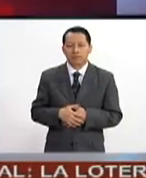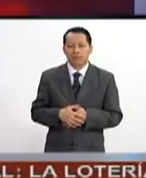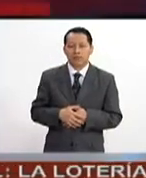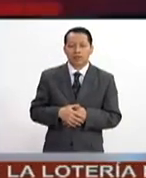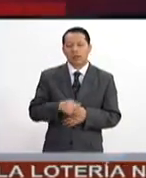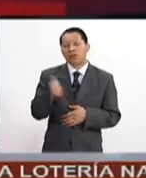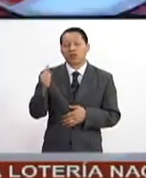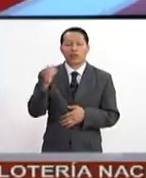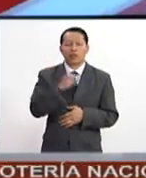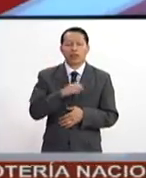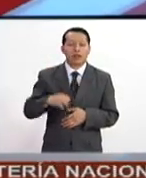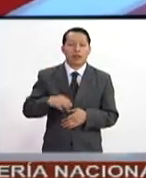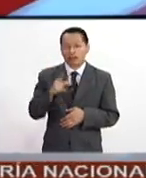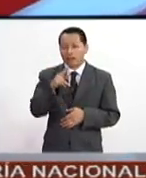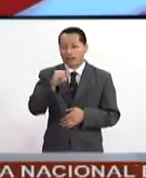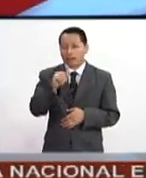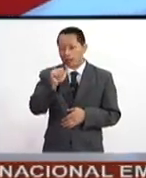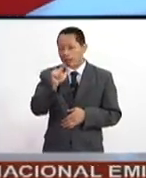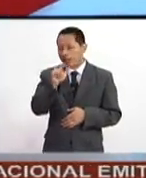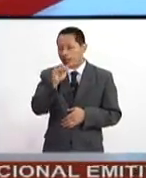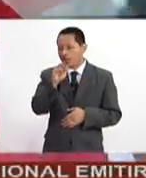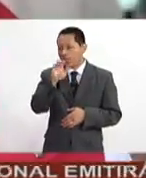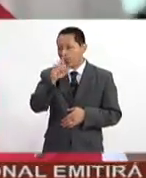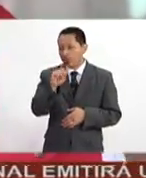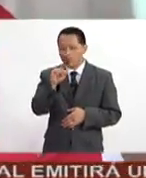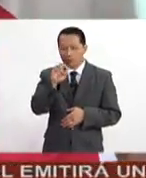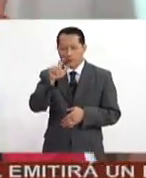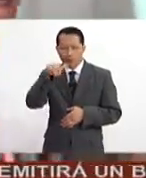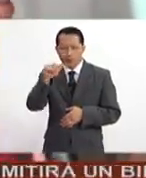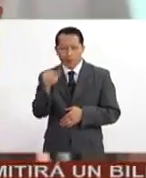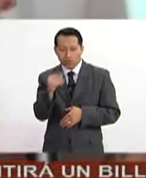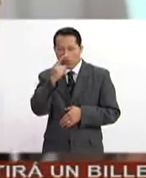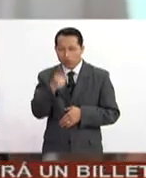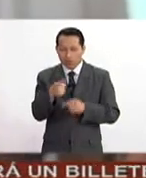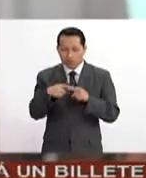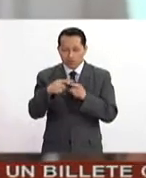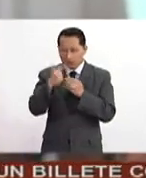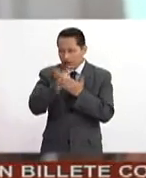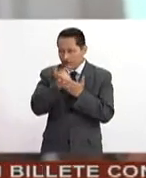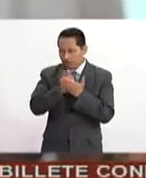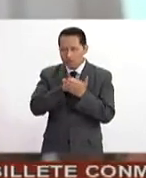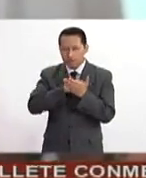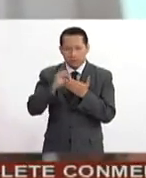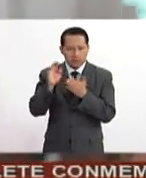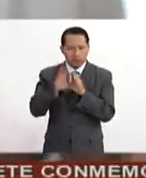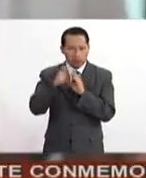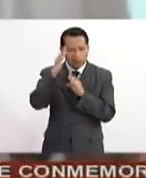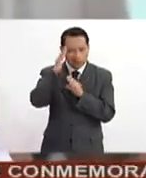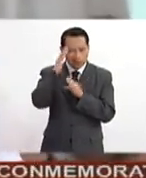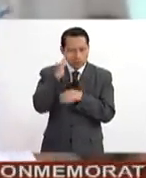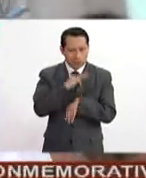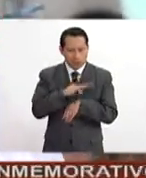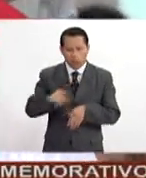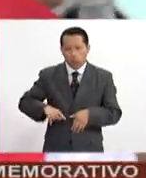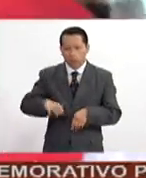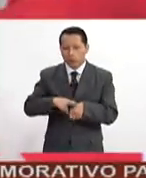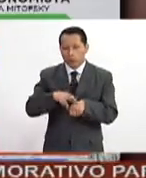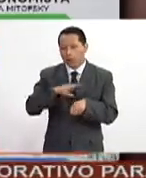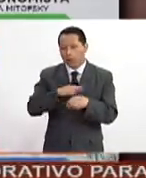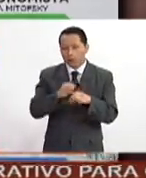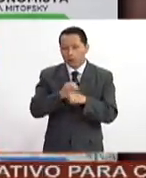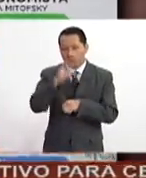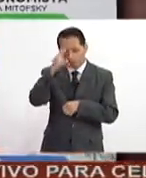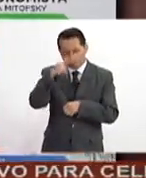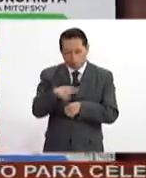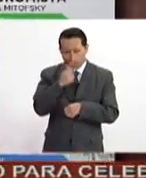Mientras tanto, el candidato del PRI, Alfredo del Mazo, resaltó los resultados de diferentes encuestas que lo ponen a la cabeza en la contienda por la gubernatura del Estado de